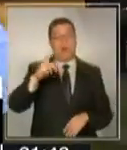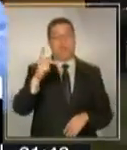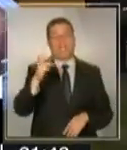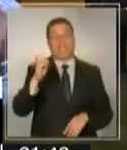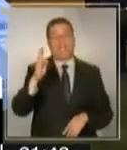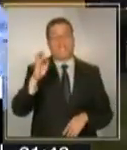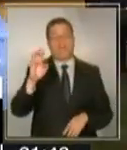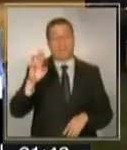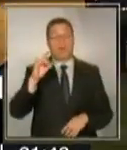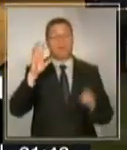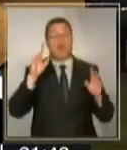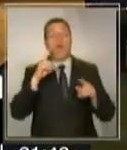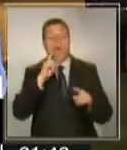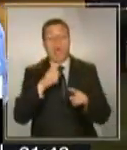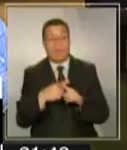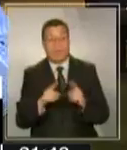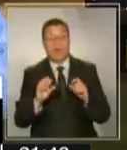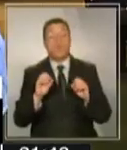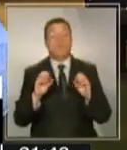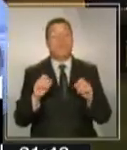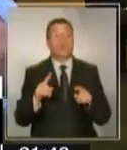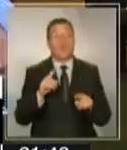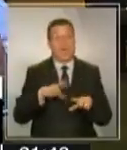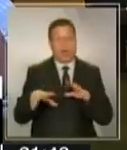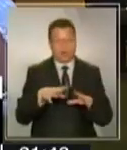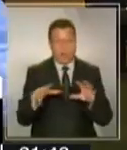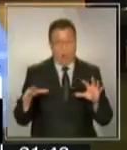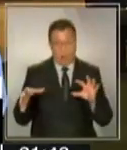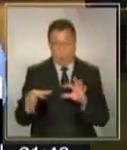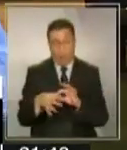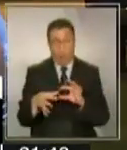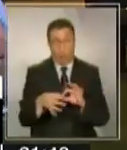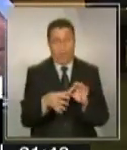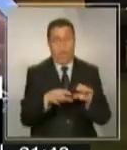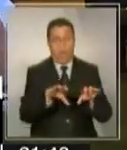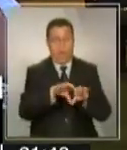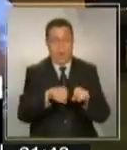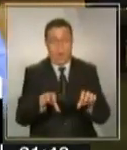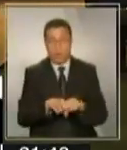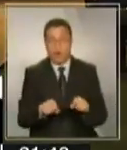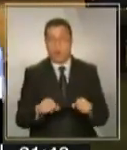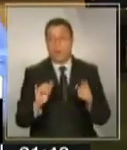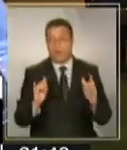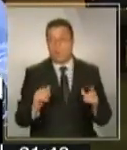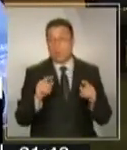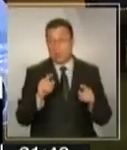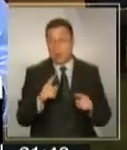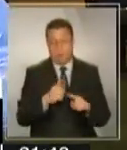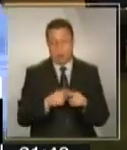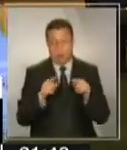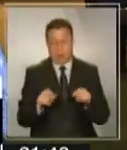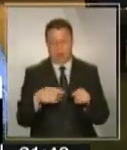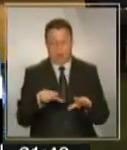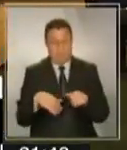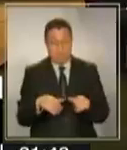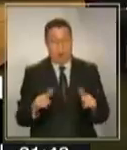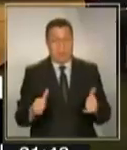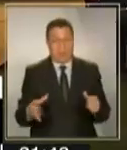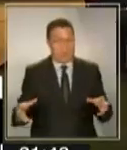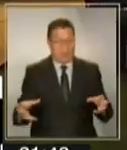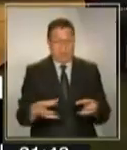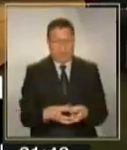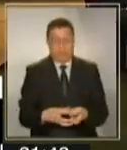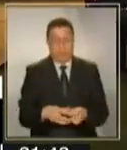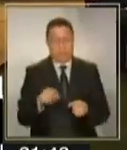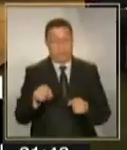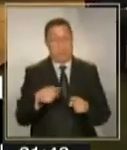hubiese diferencia, en muchas cosas habrá unidad y habrá acuerdo, porque por algo estamos en el mismo partido. En aquellas cosas donde